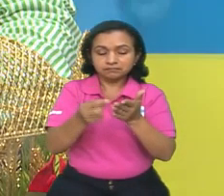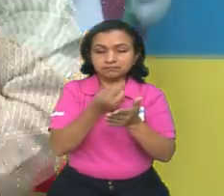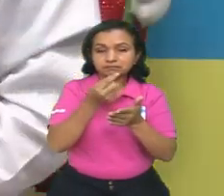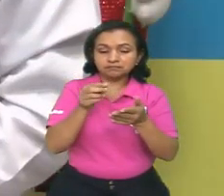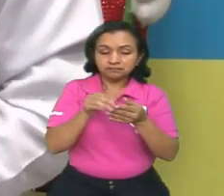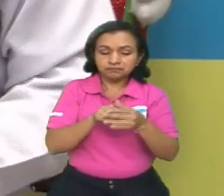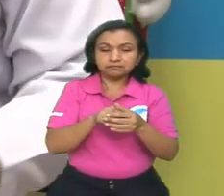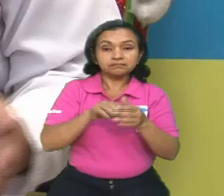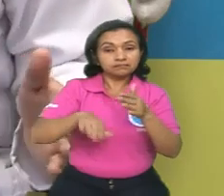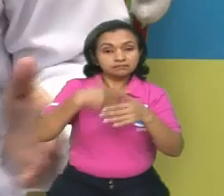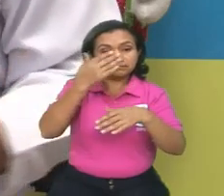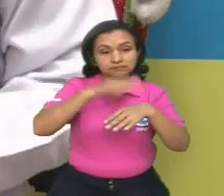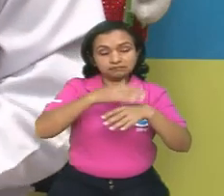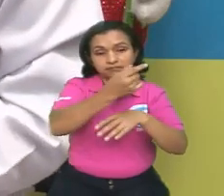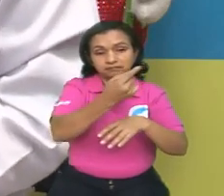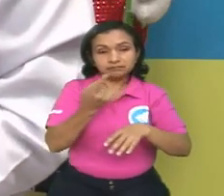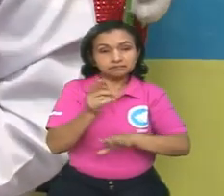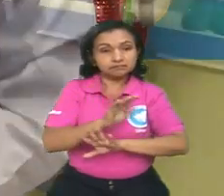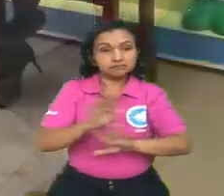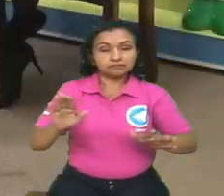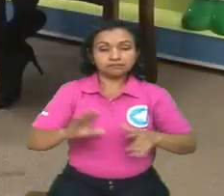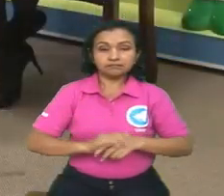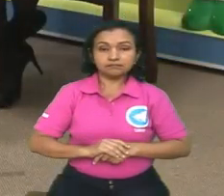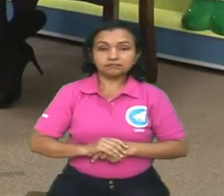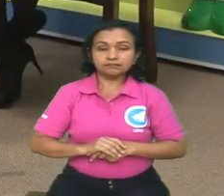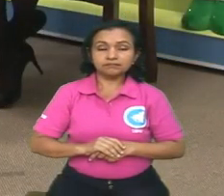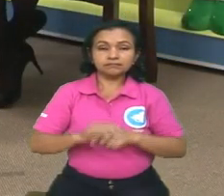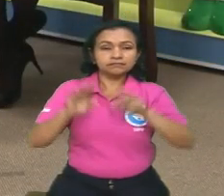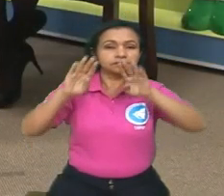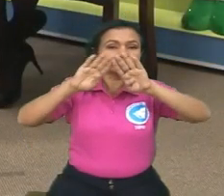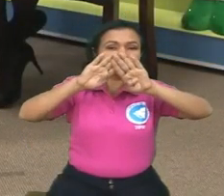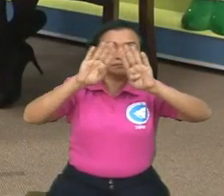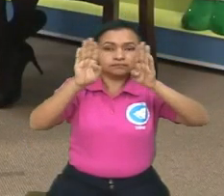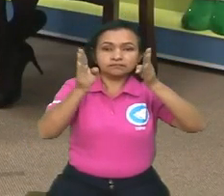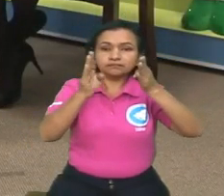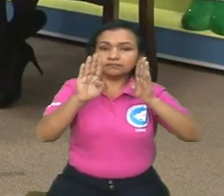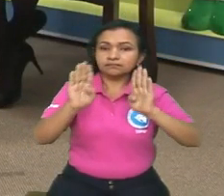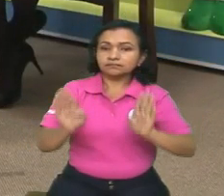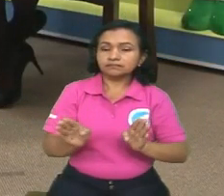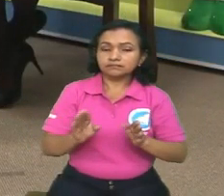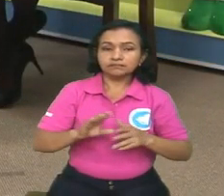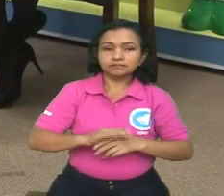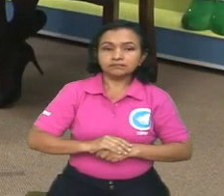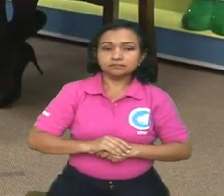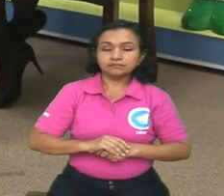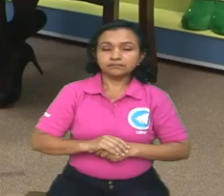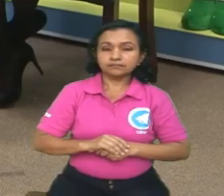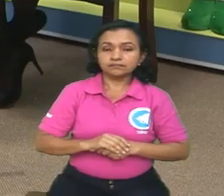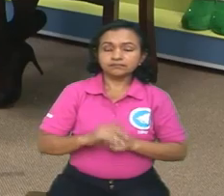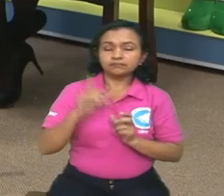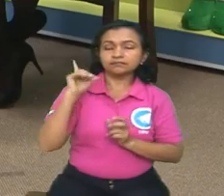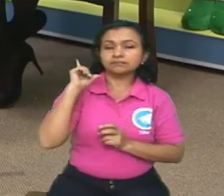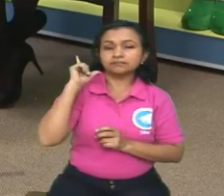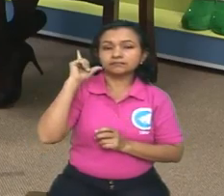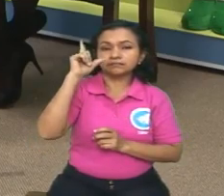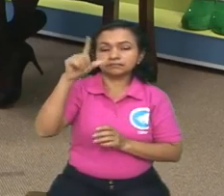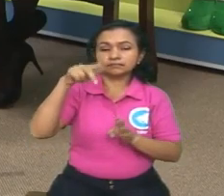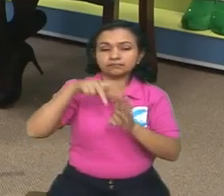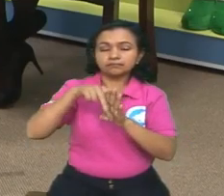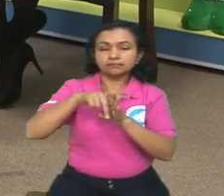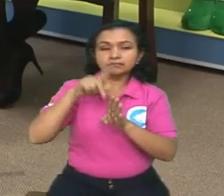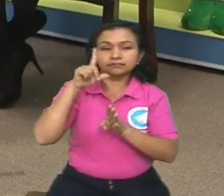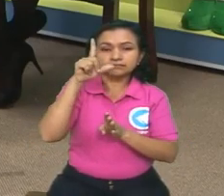llegar tal día y se acabó todo. ¿Qué pasa con aquellas mujeres, doctora, que son de la zona rural de Nicaragua, de